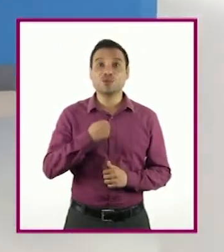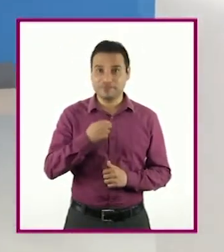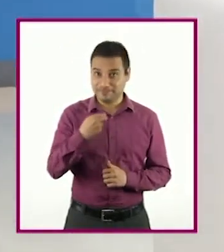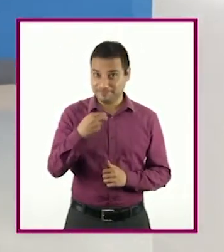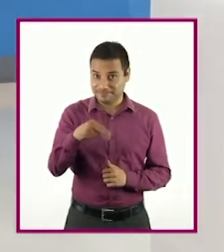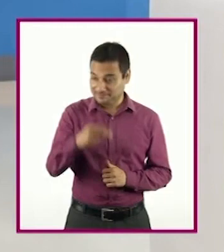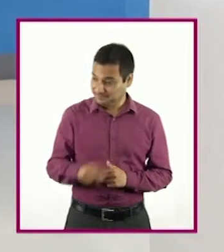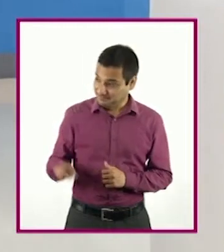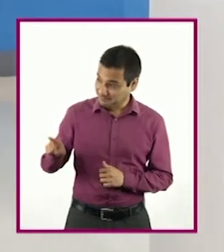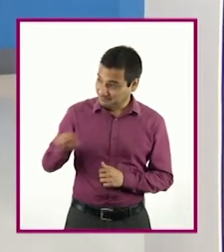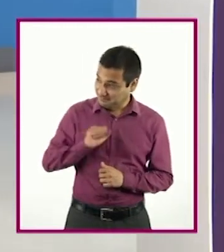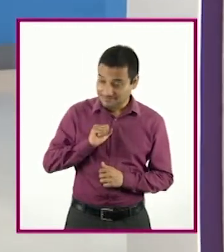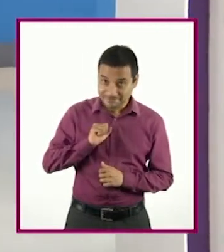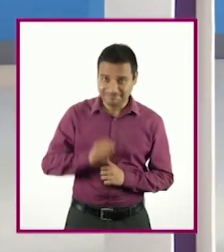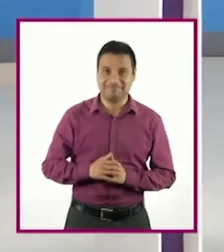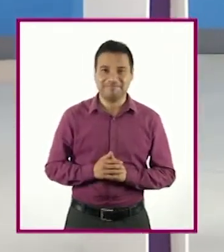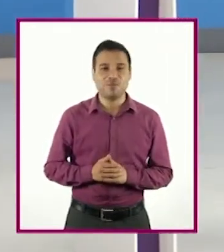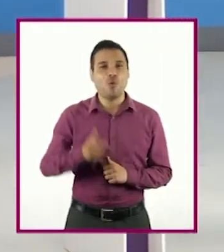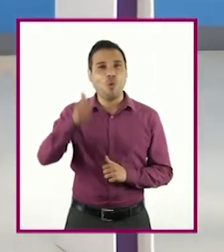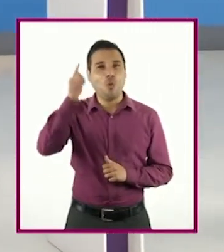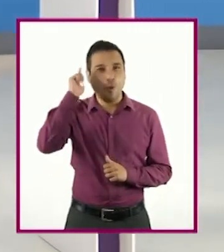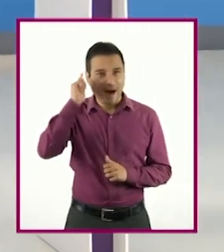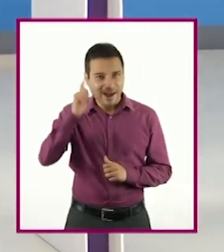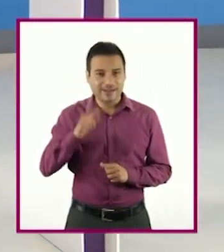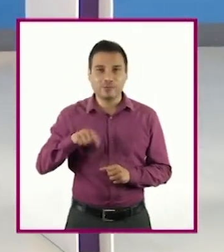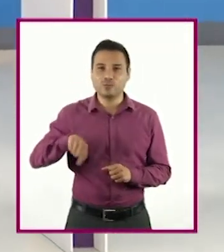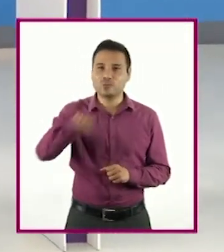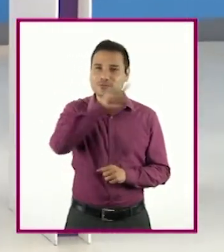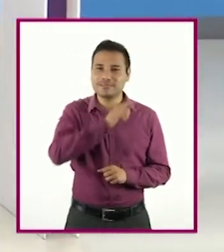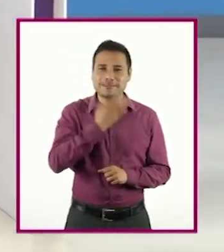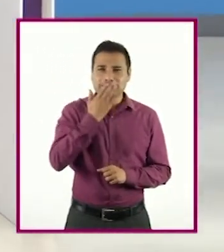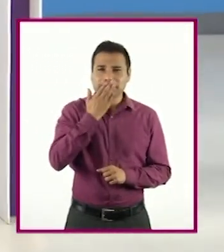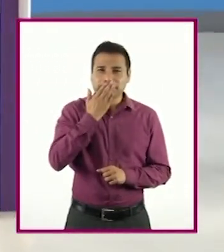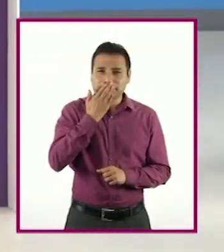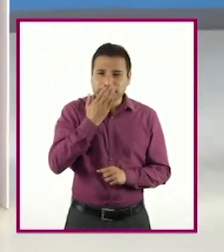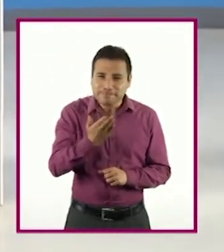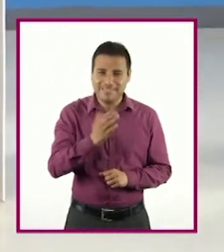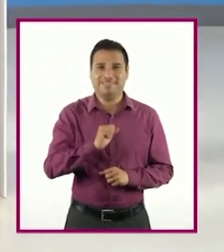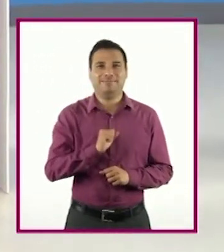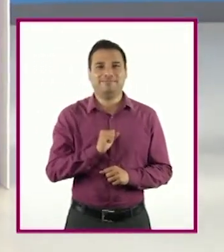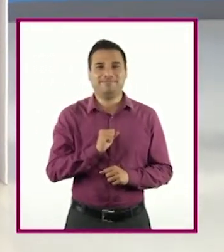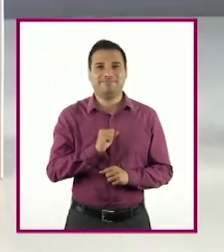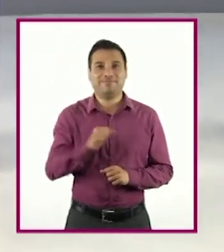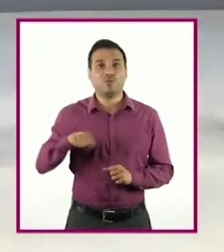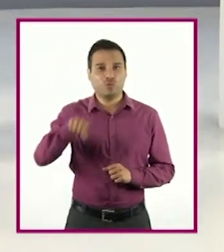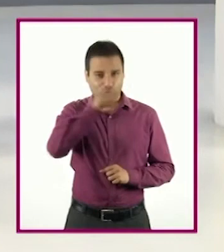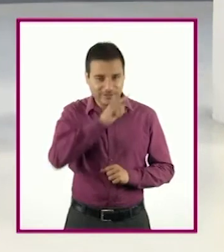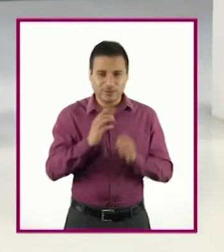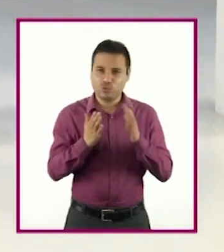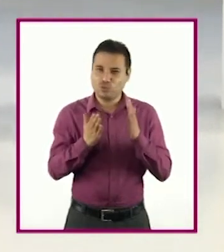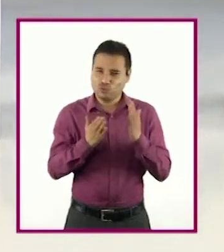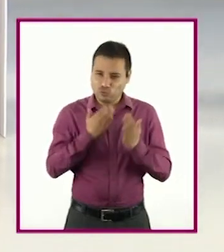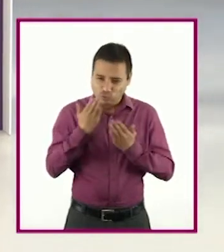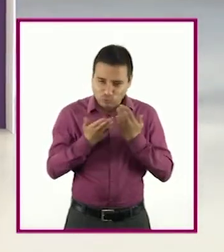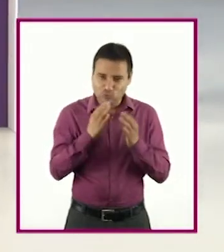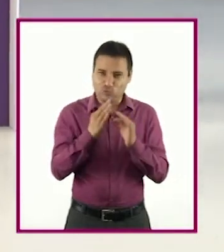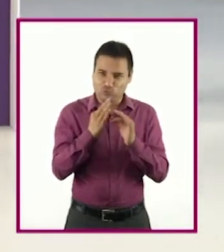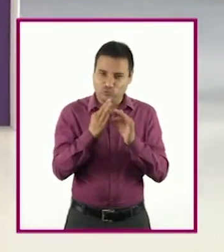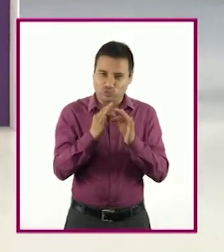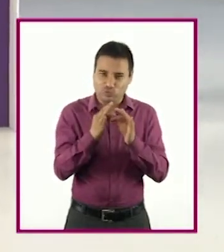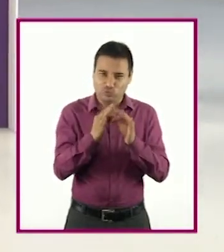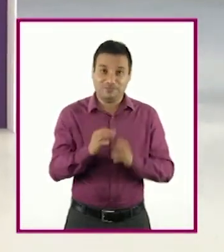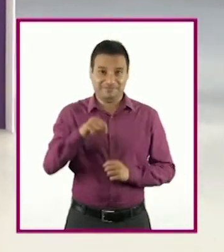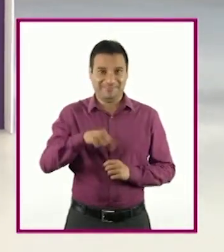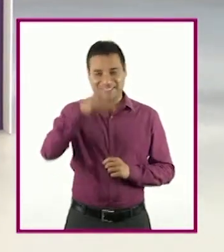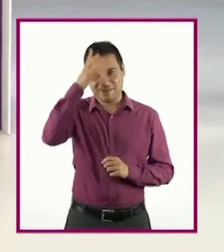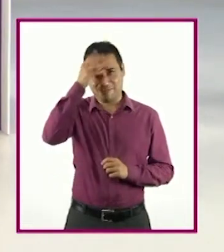profesor Alexander Martínez y espero que en estos días estén aprovechando la oportunidad de estudiar en esta modalidad a